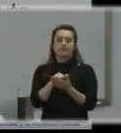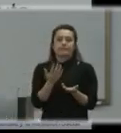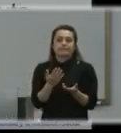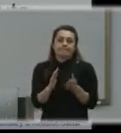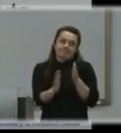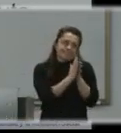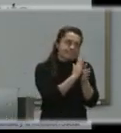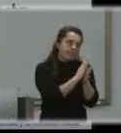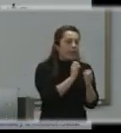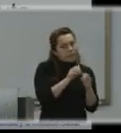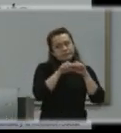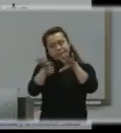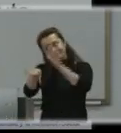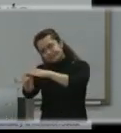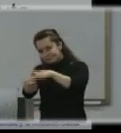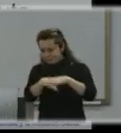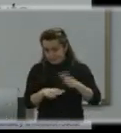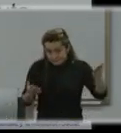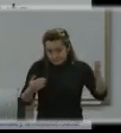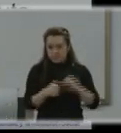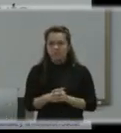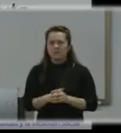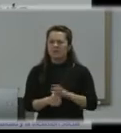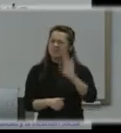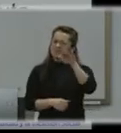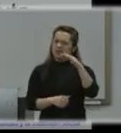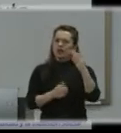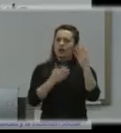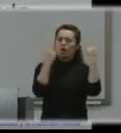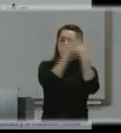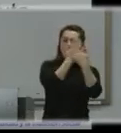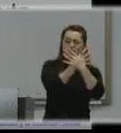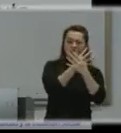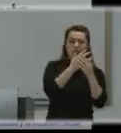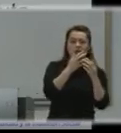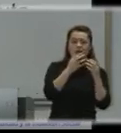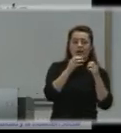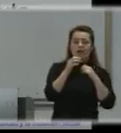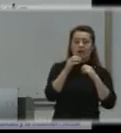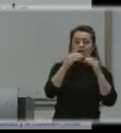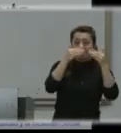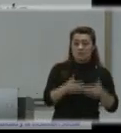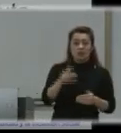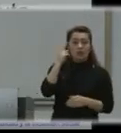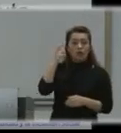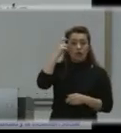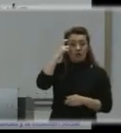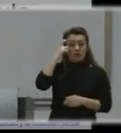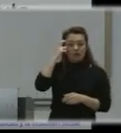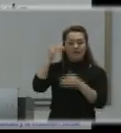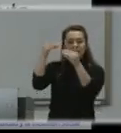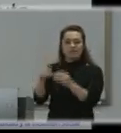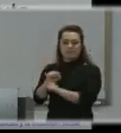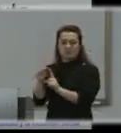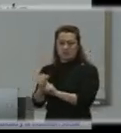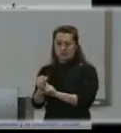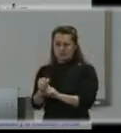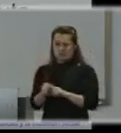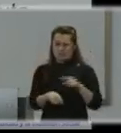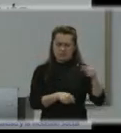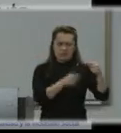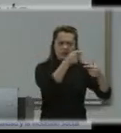dice. Y confunde discapacidad cognitiva con discapacidad psicosocial, que involucra necesidades muy